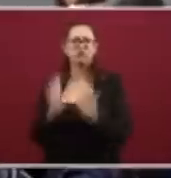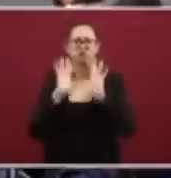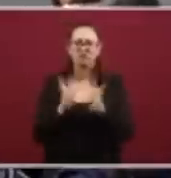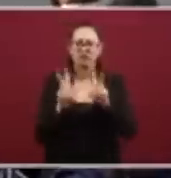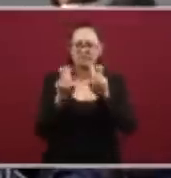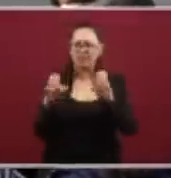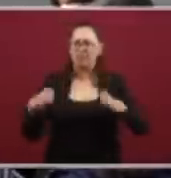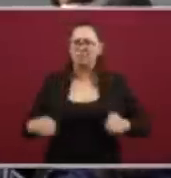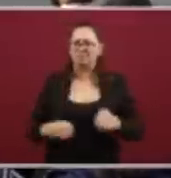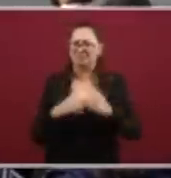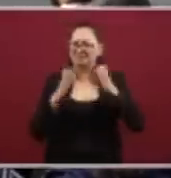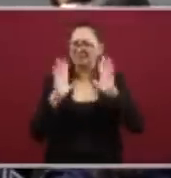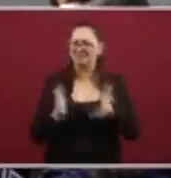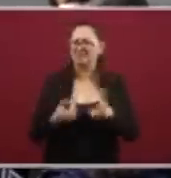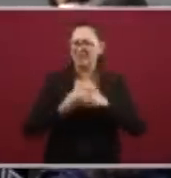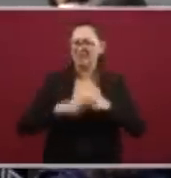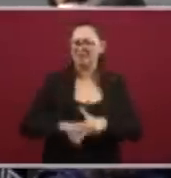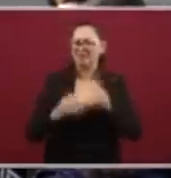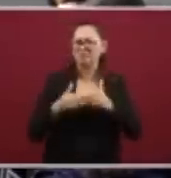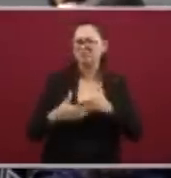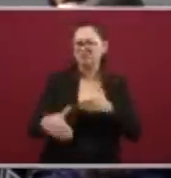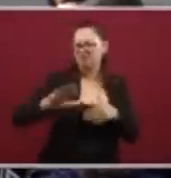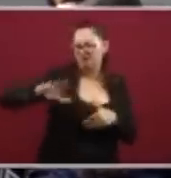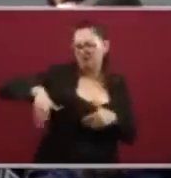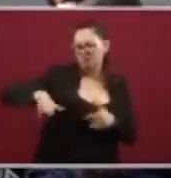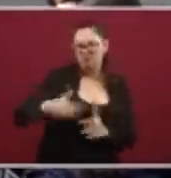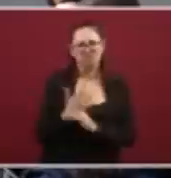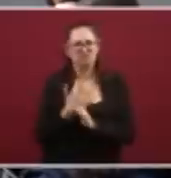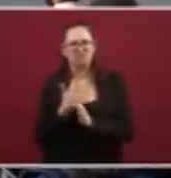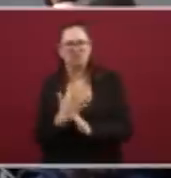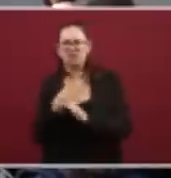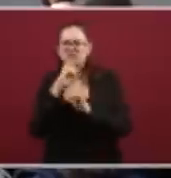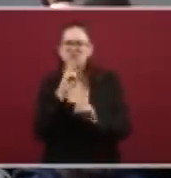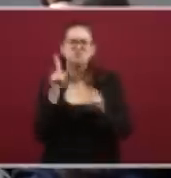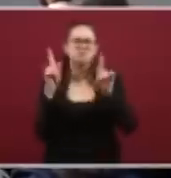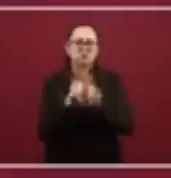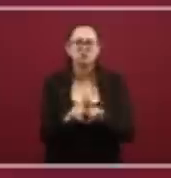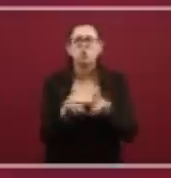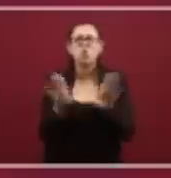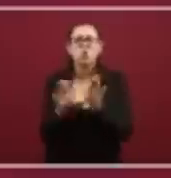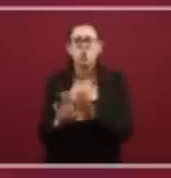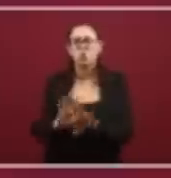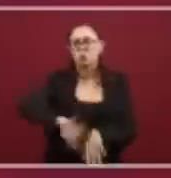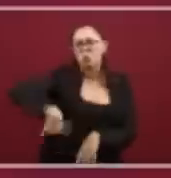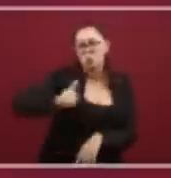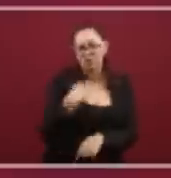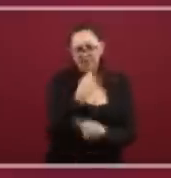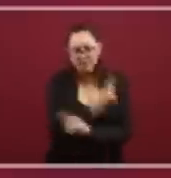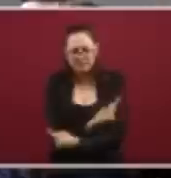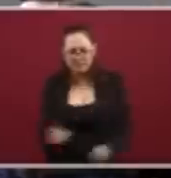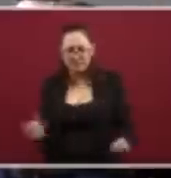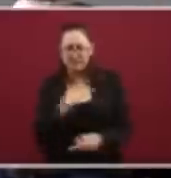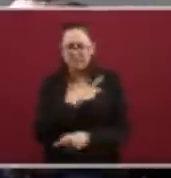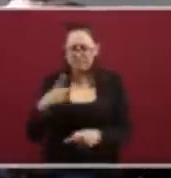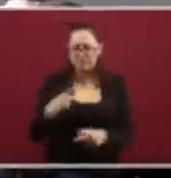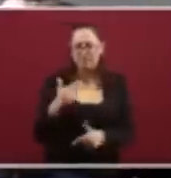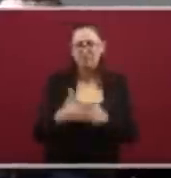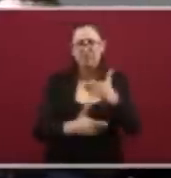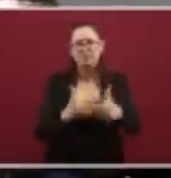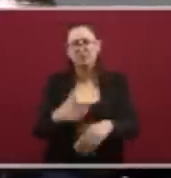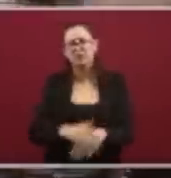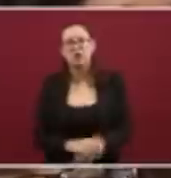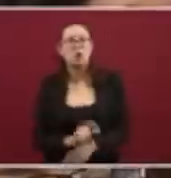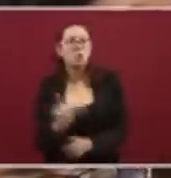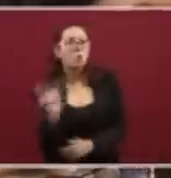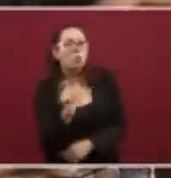pero también todo lo vinculado con la forma que debe estar operando las estancias infantiles entonces no hay fecha para la disculpa